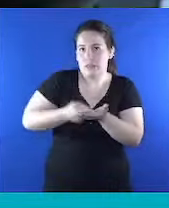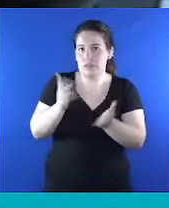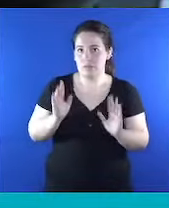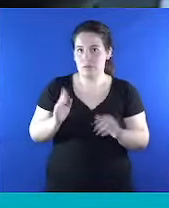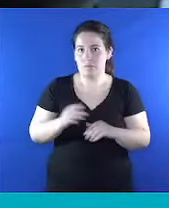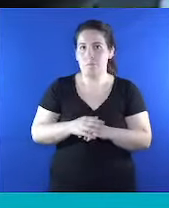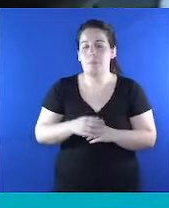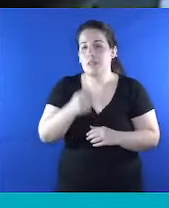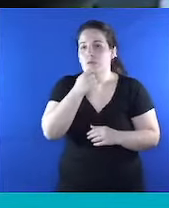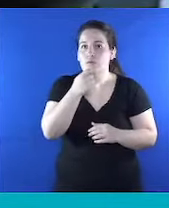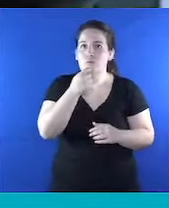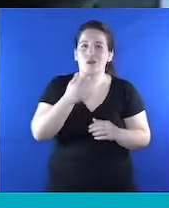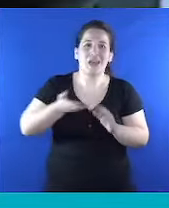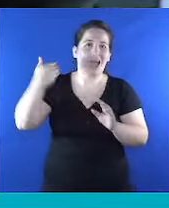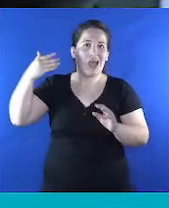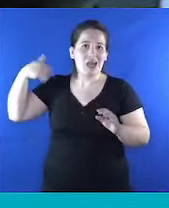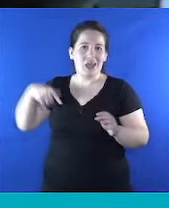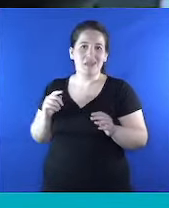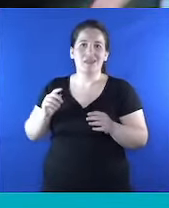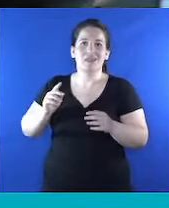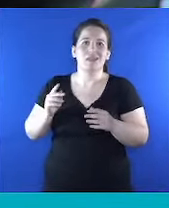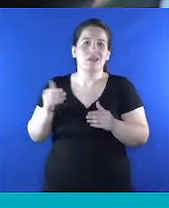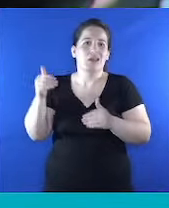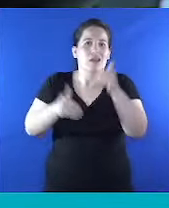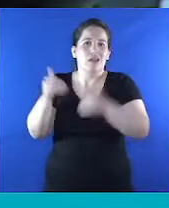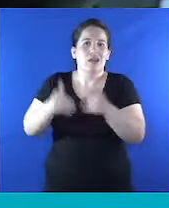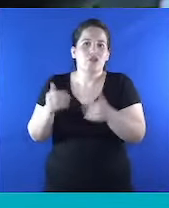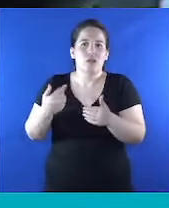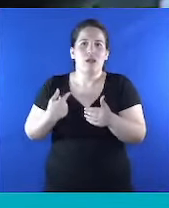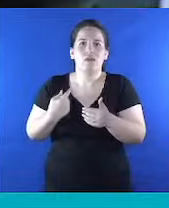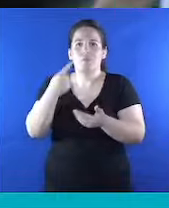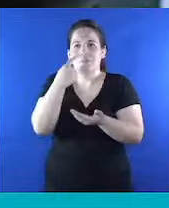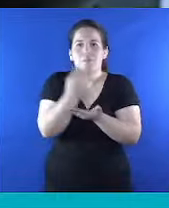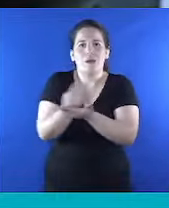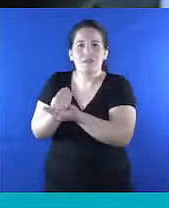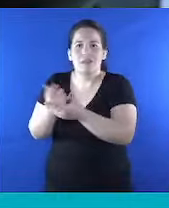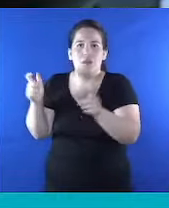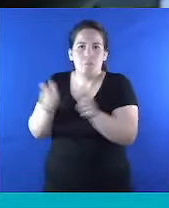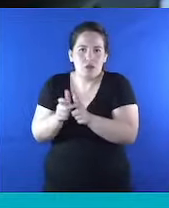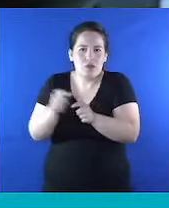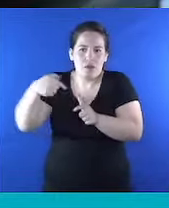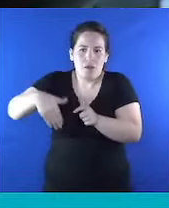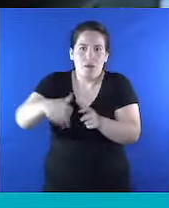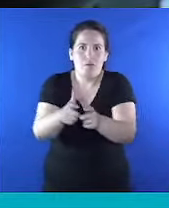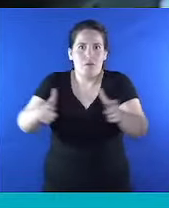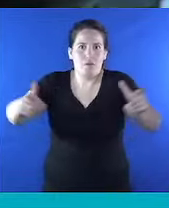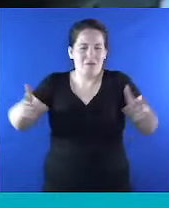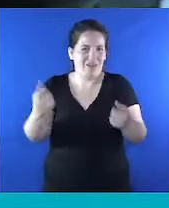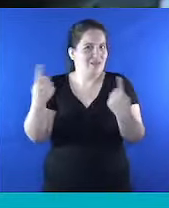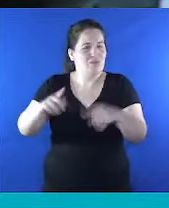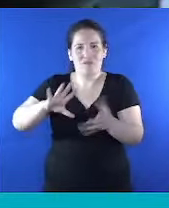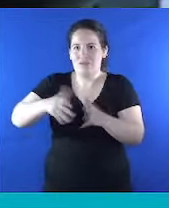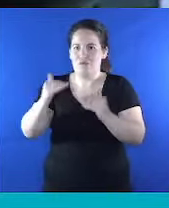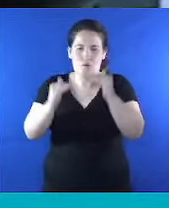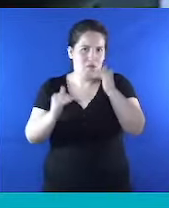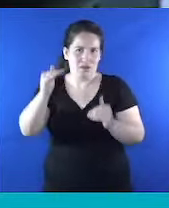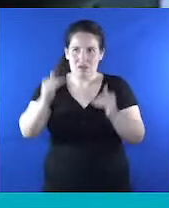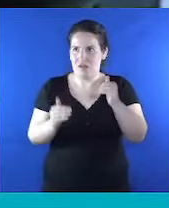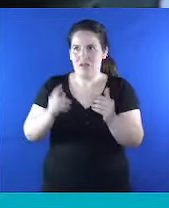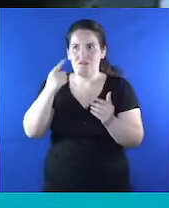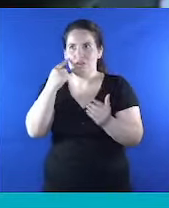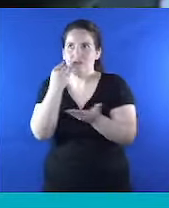electoral vivían por ejemplo más personas que en la tercera Por qué digo Y no es en desmedro de ningún legislador ni ninguna legisladora del interior ni de